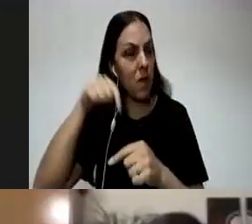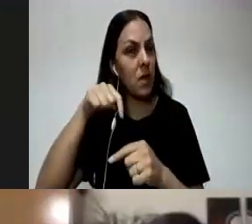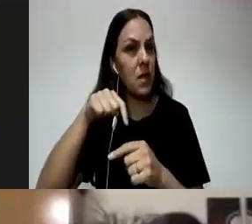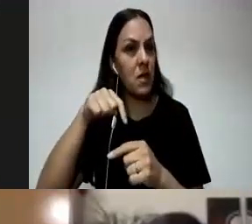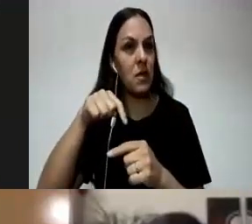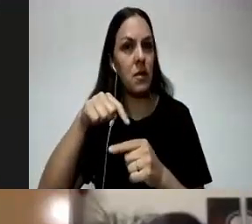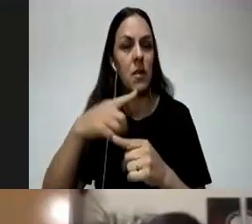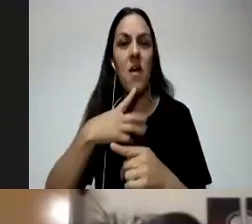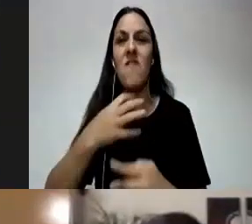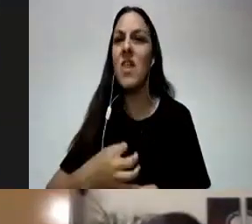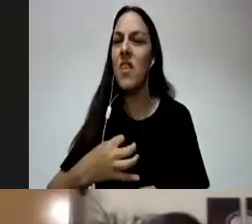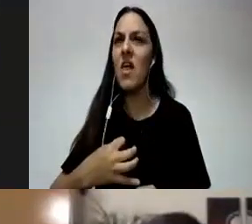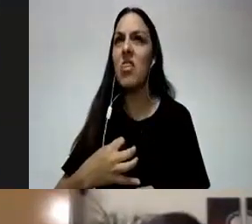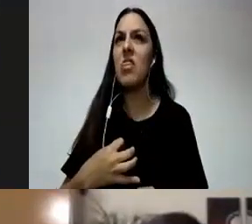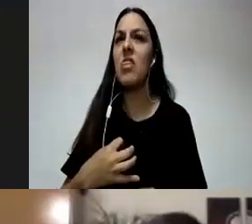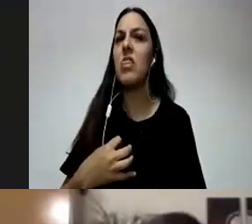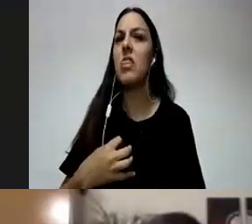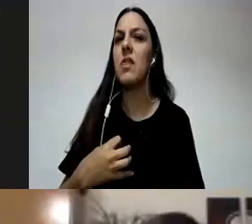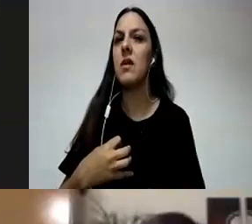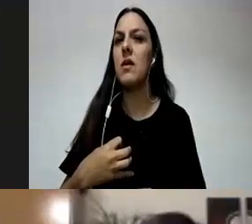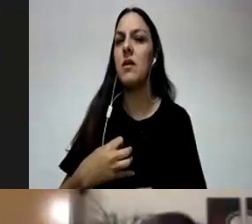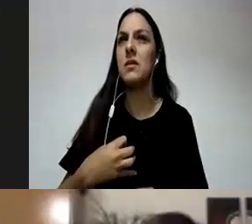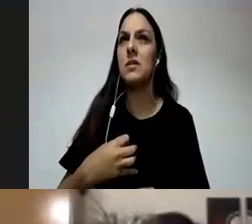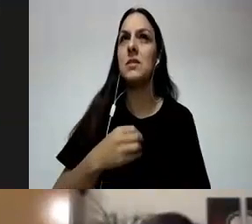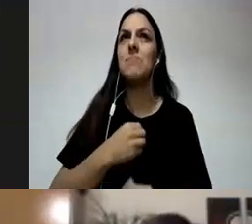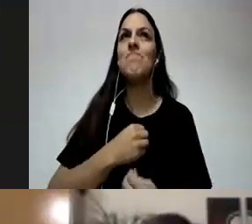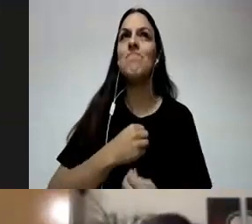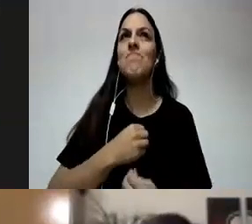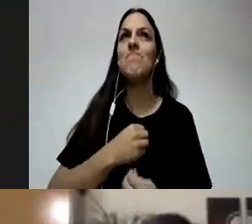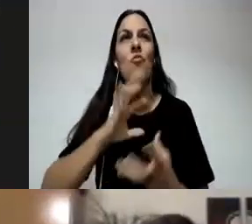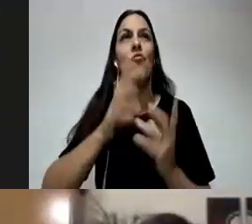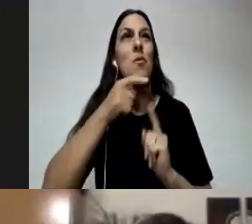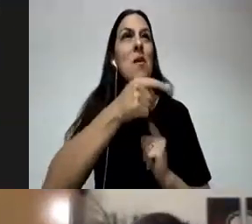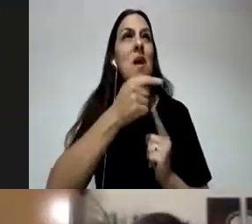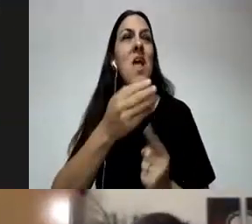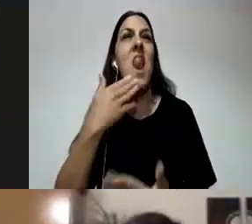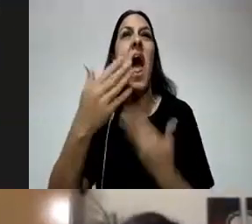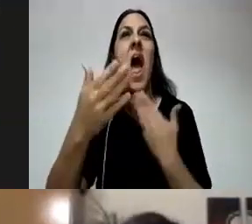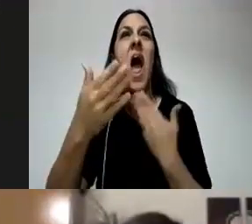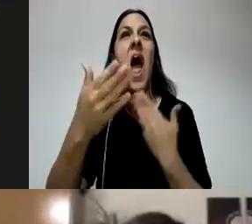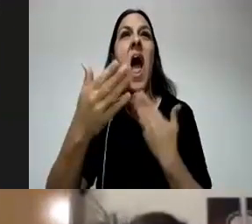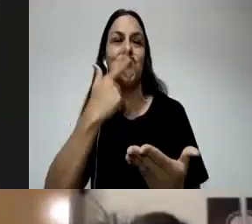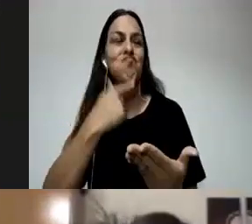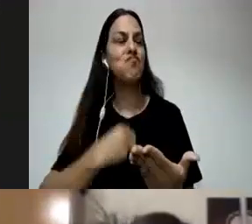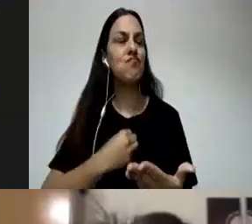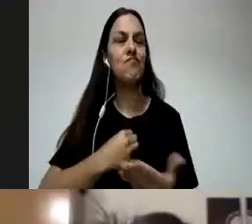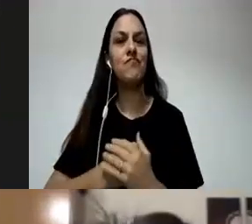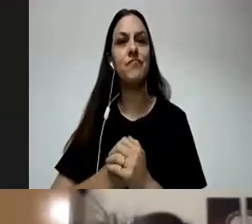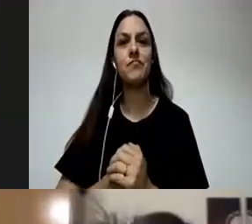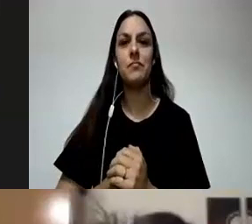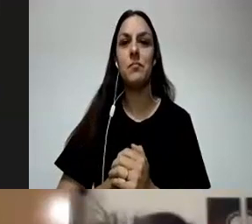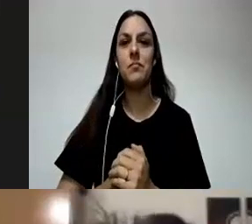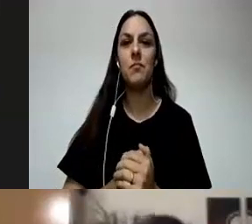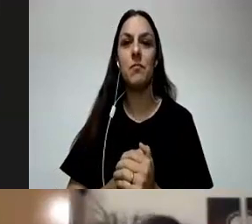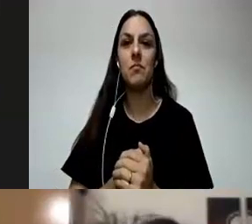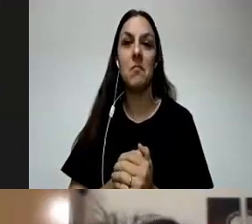que me ha llegado mucho la manera que la aborda y cómo lo presenta. Pero la verdad no quiero decir más nada